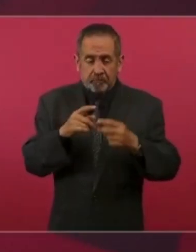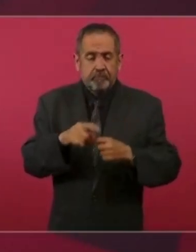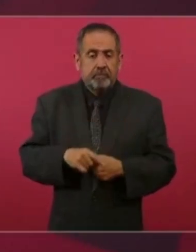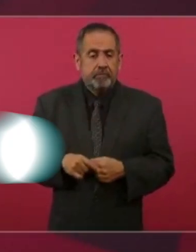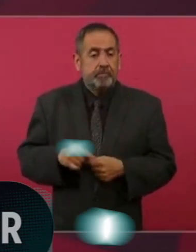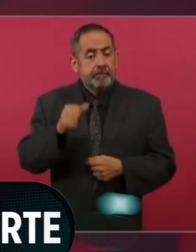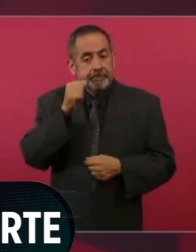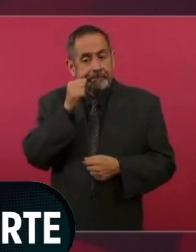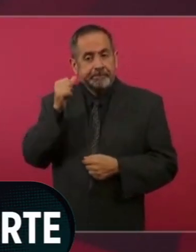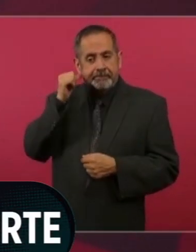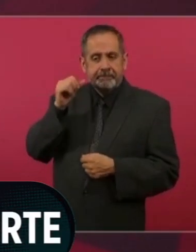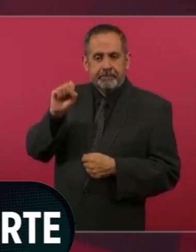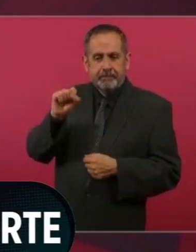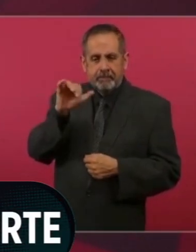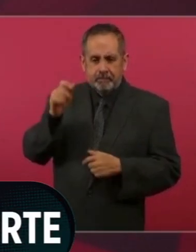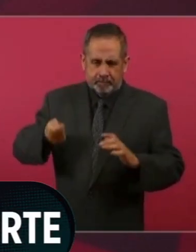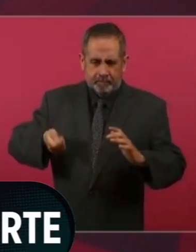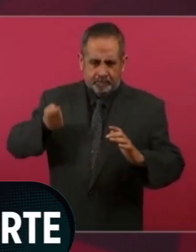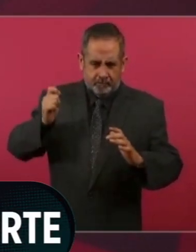La Corte ayer